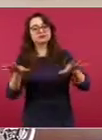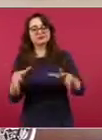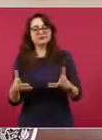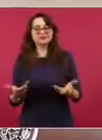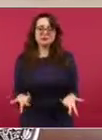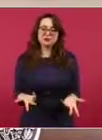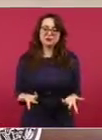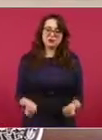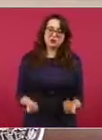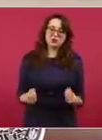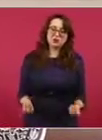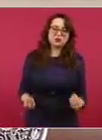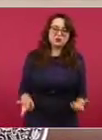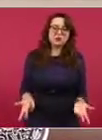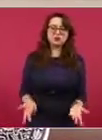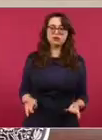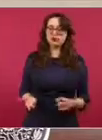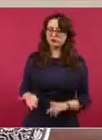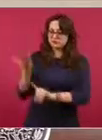del periodismo,